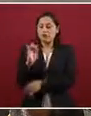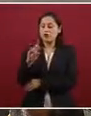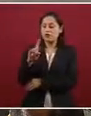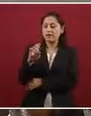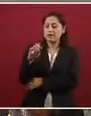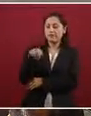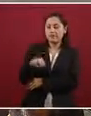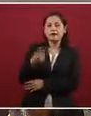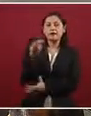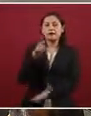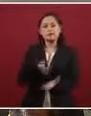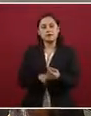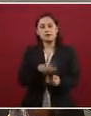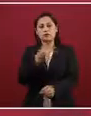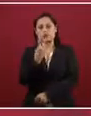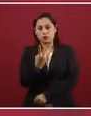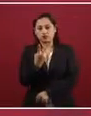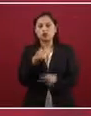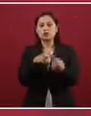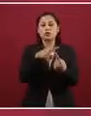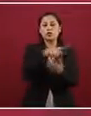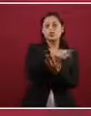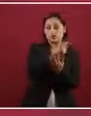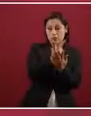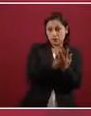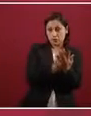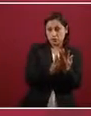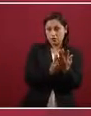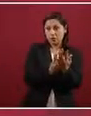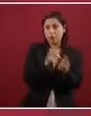distintos. Un programa, el programa